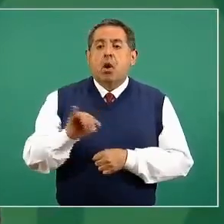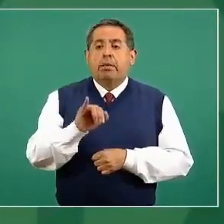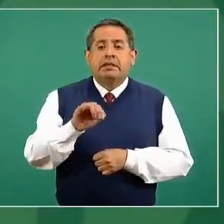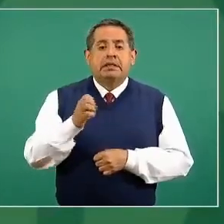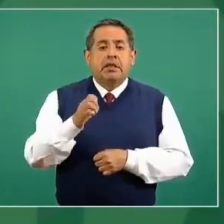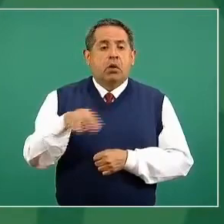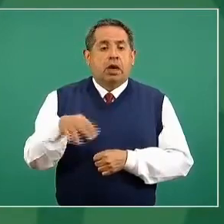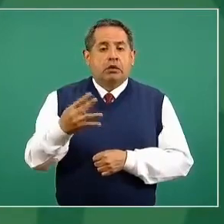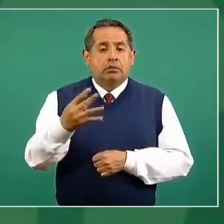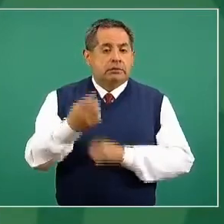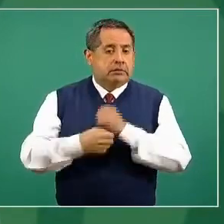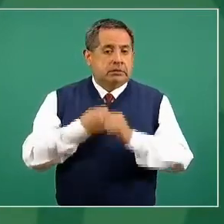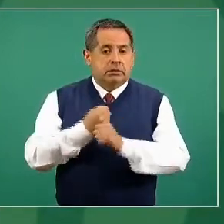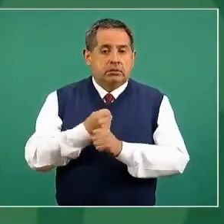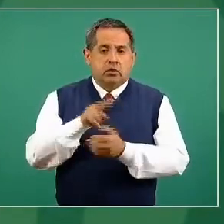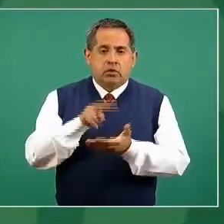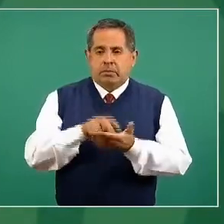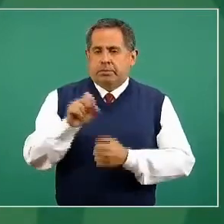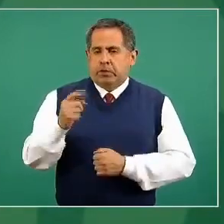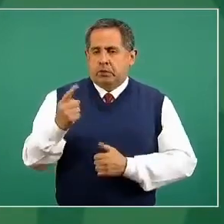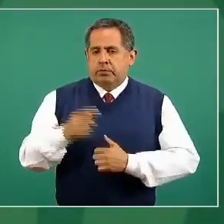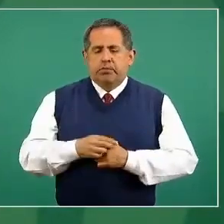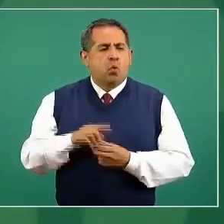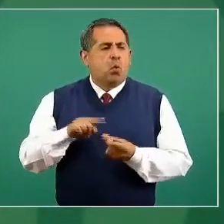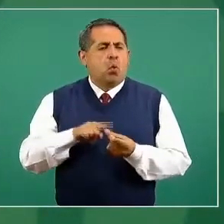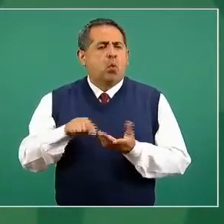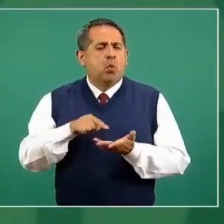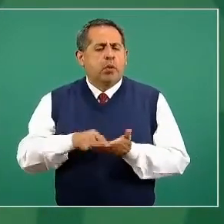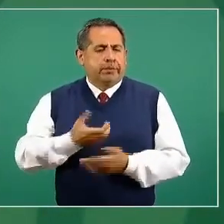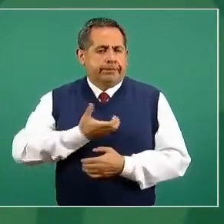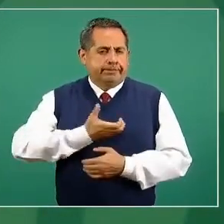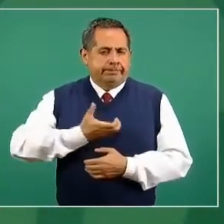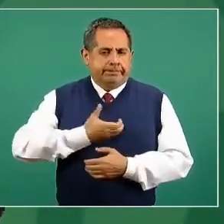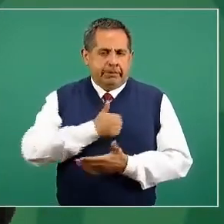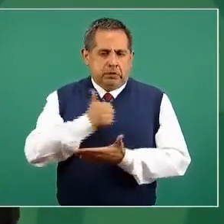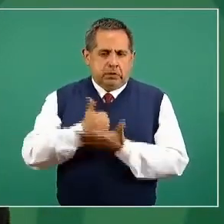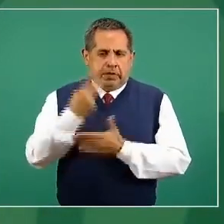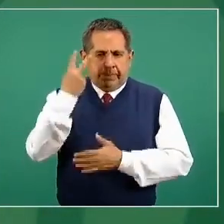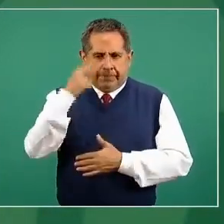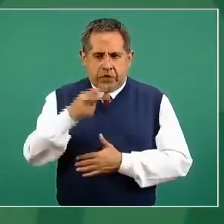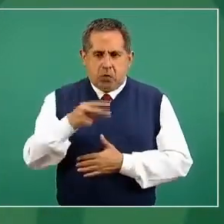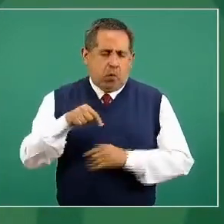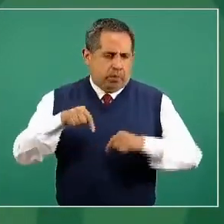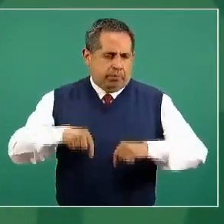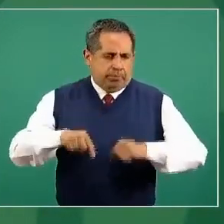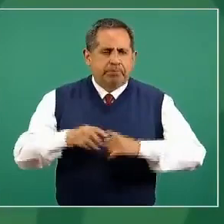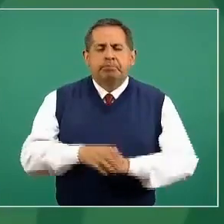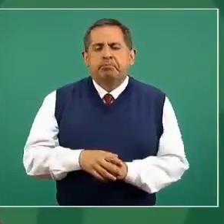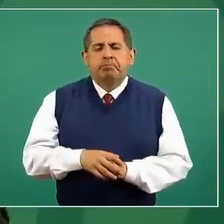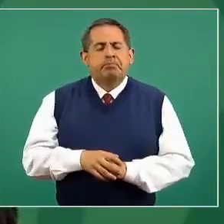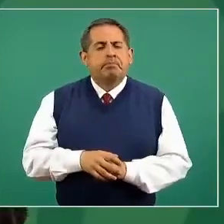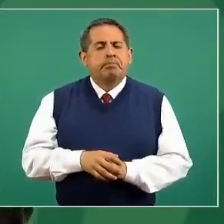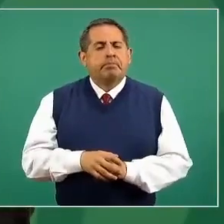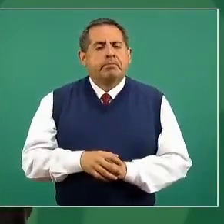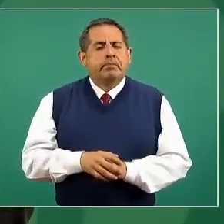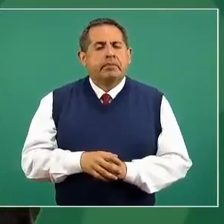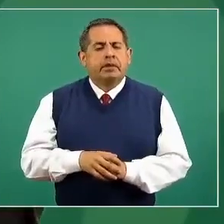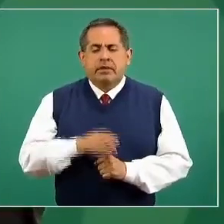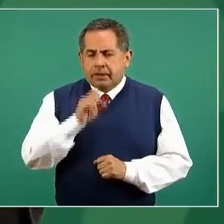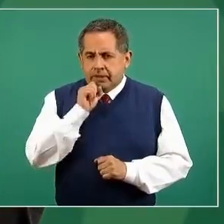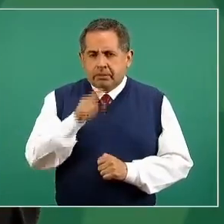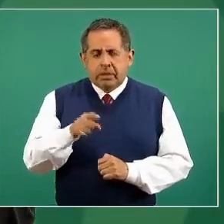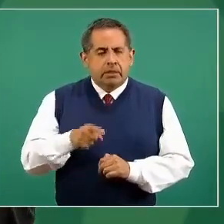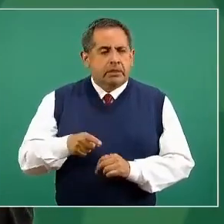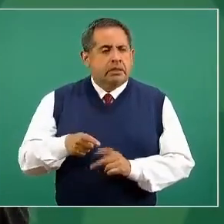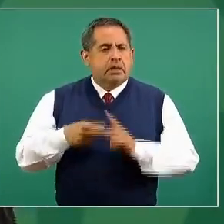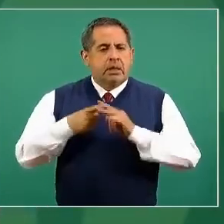de 2021. Estamos en el Palacio Nacional de México, en la Ciudad de México, y vamos a iniciar